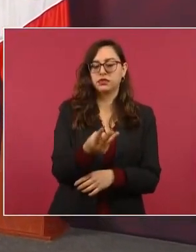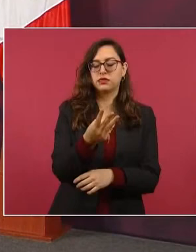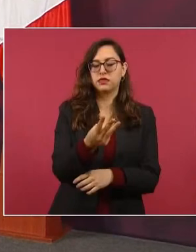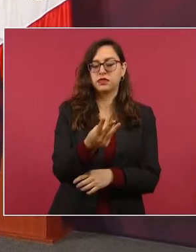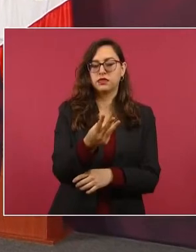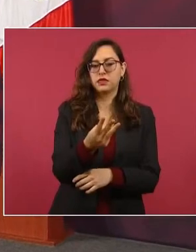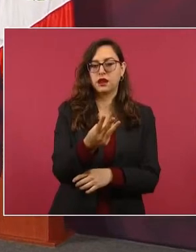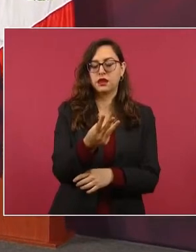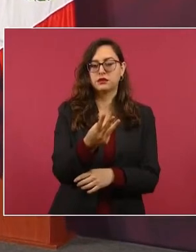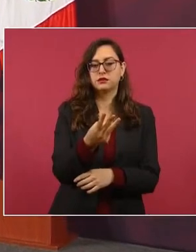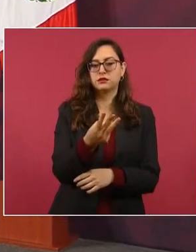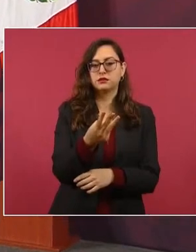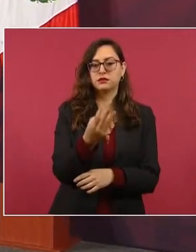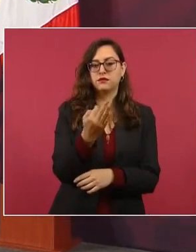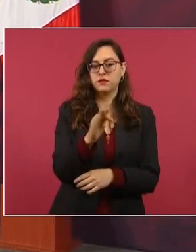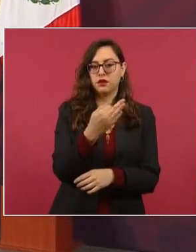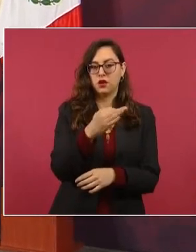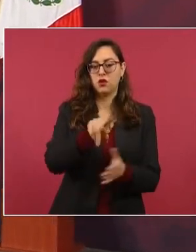en Tamaulipas,